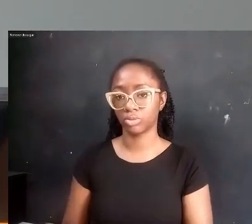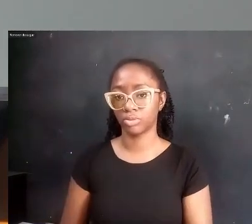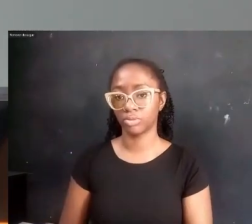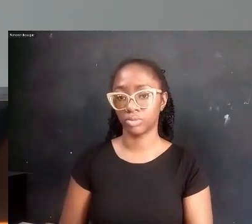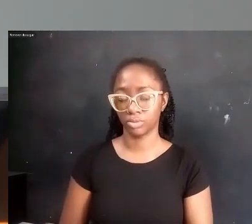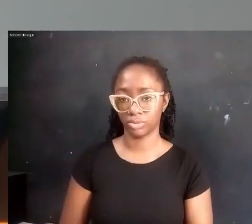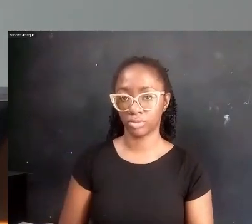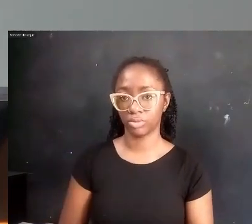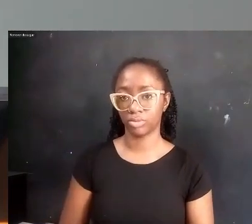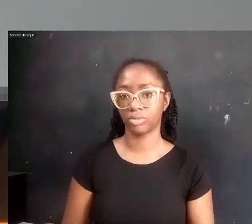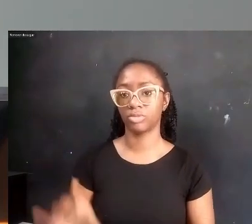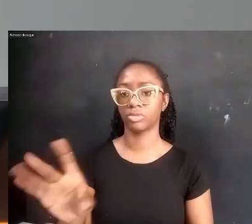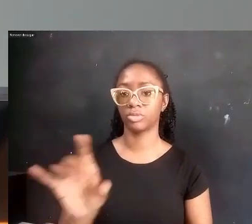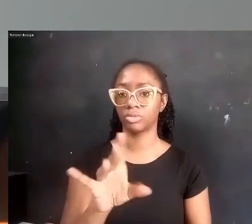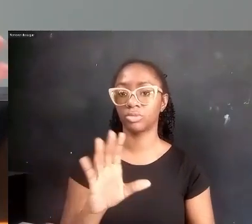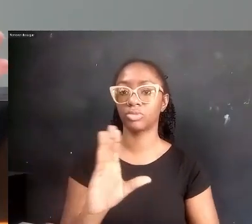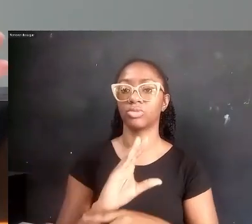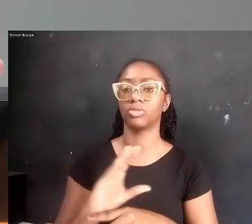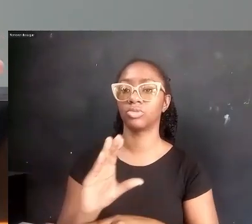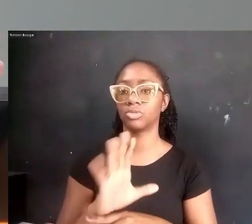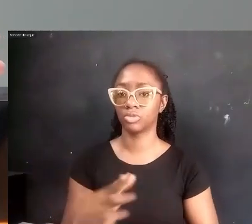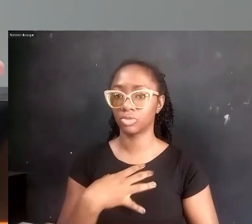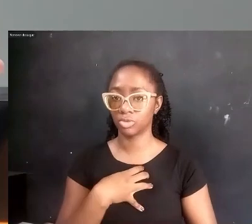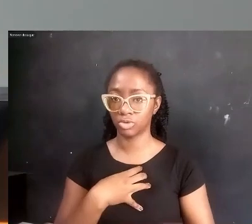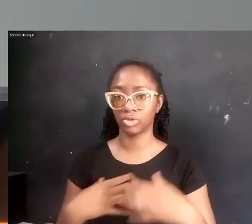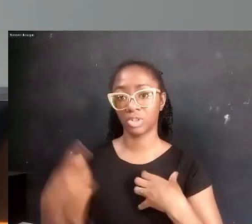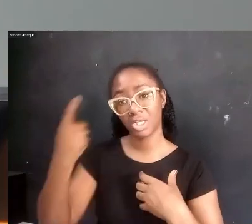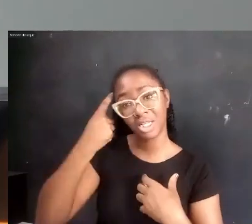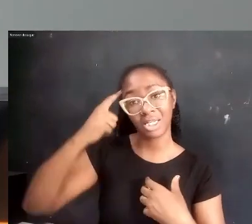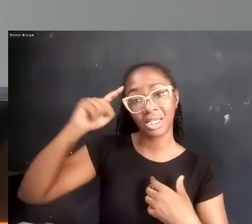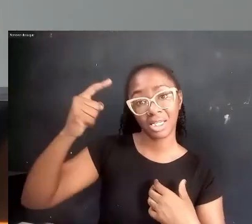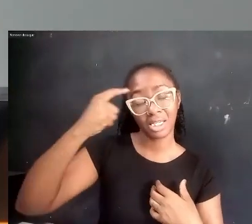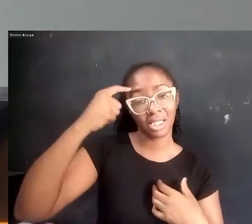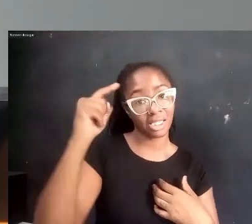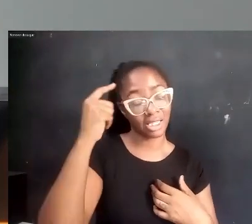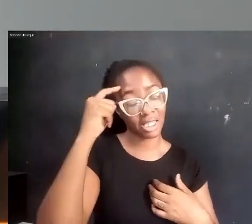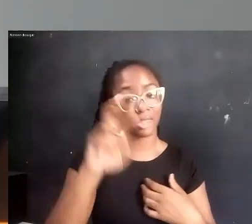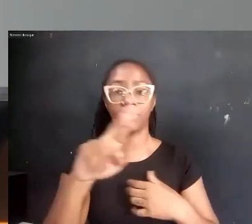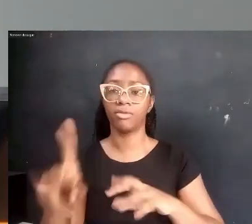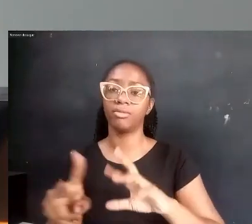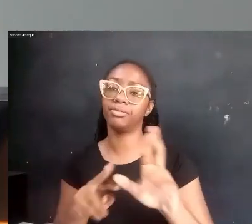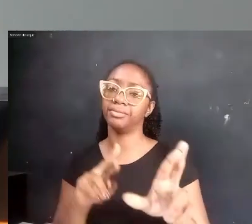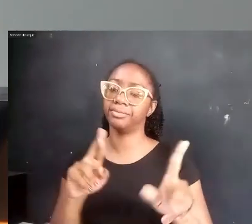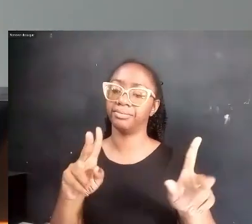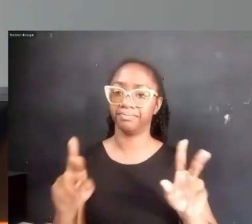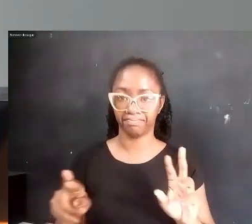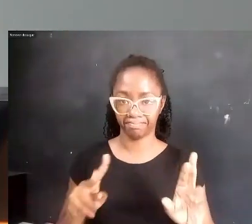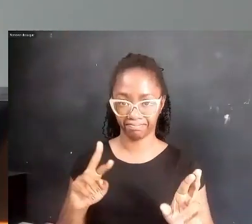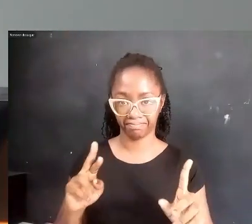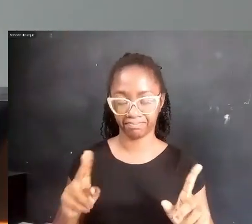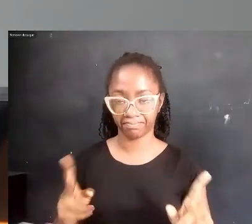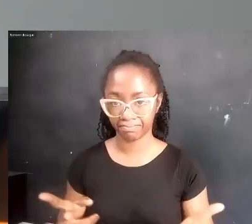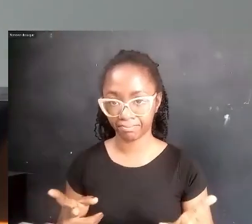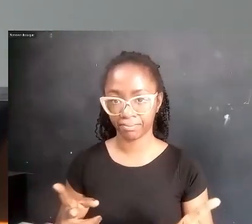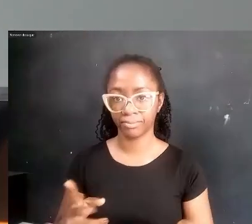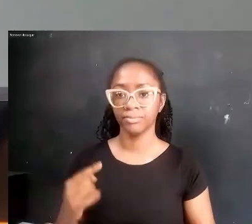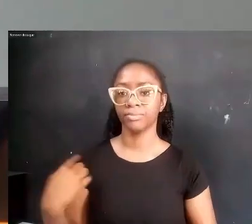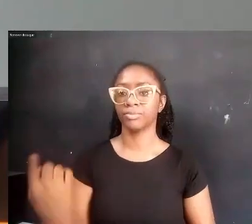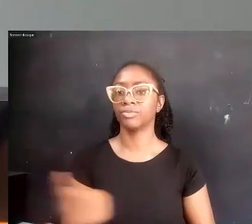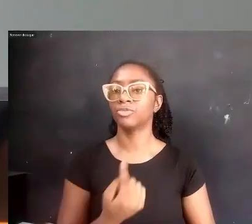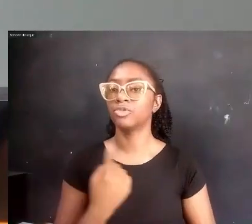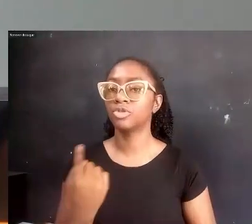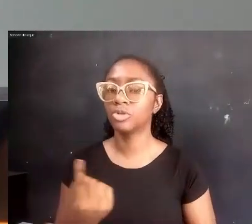la expresión de una ideología especial. De modo que a quienes no les gustaba esa